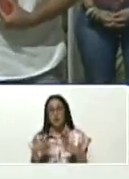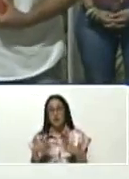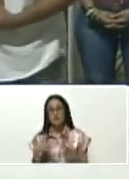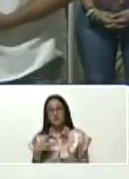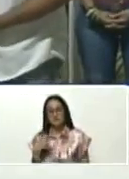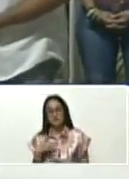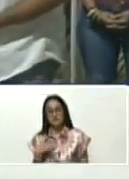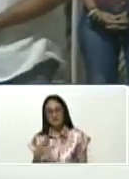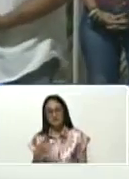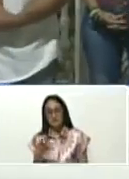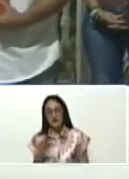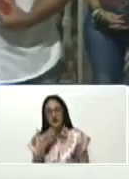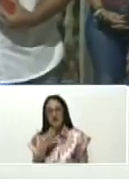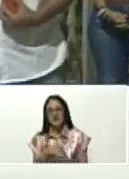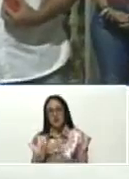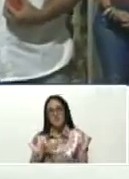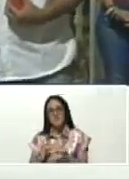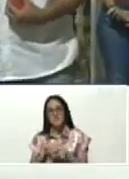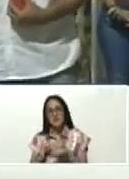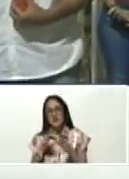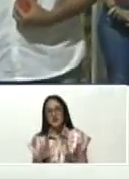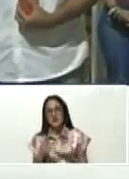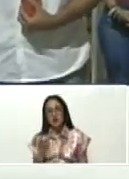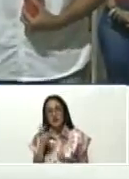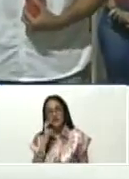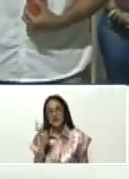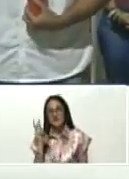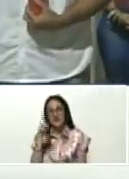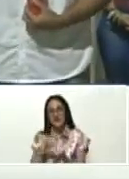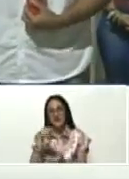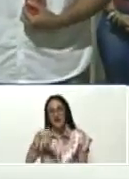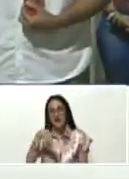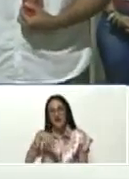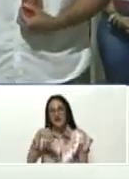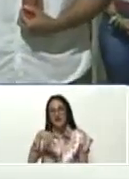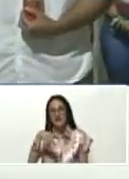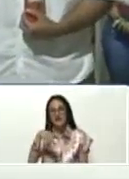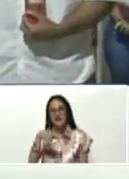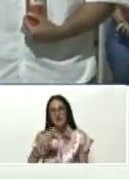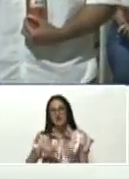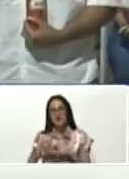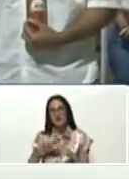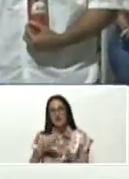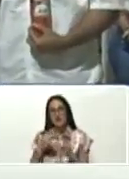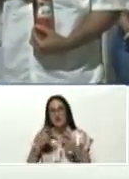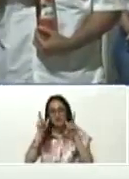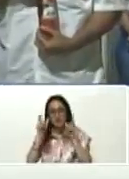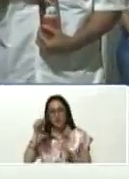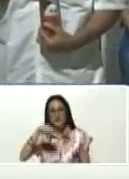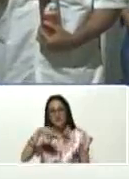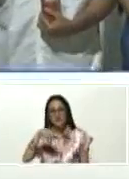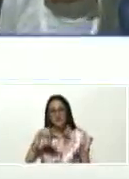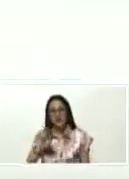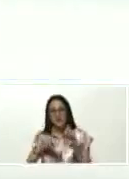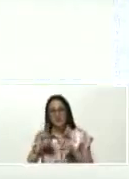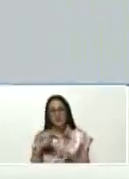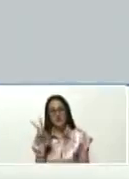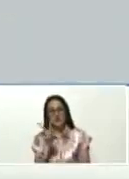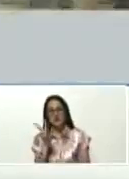muy agradecidos con el ministro Castro Soteldo por esta visita al complejo ferial de la Asociación de Ganaderos en esta Expo Venezuela